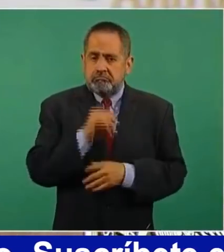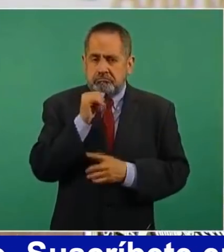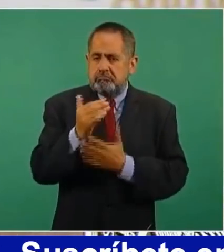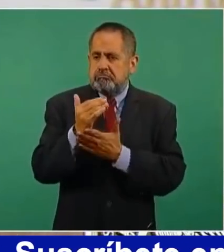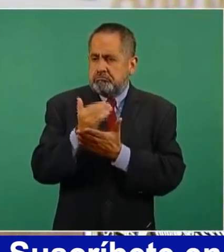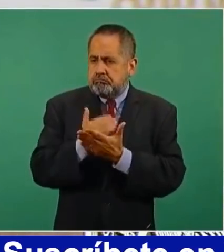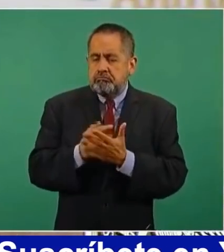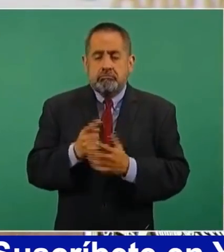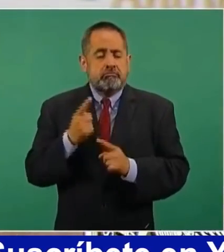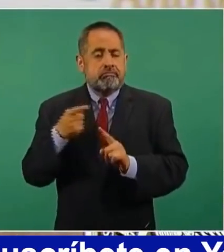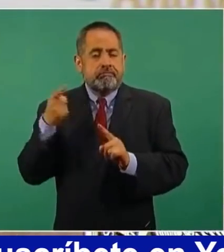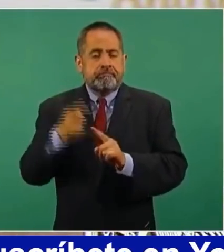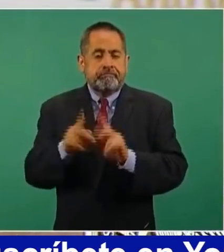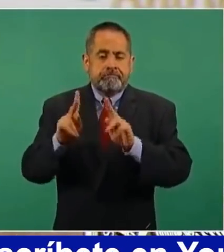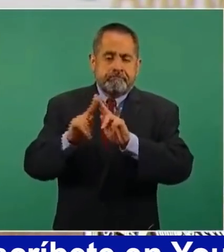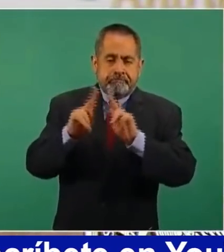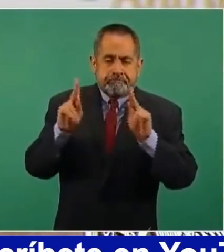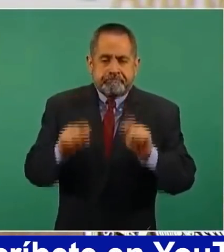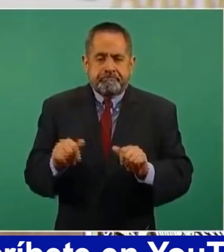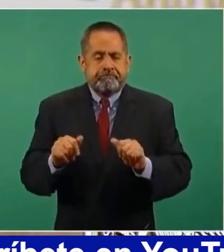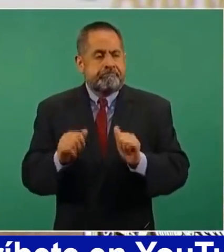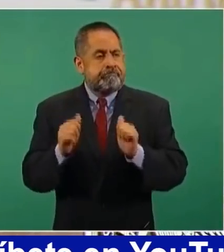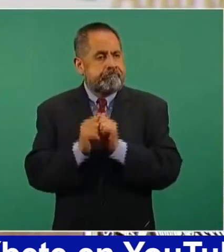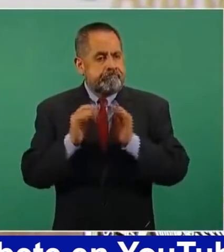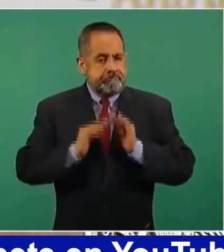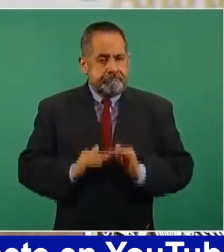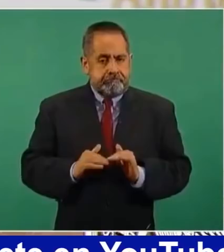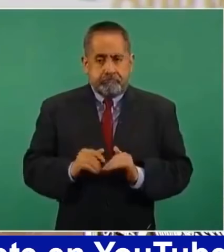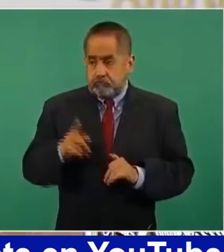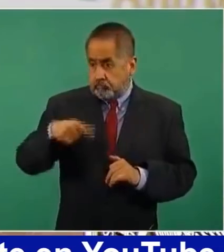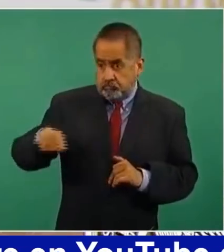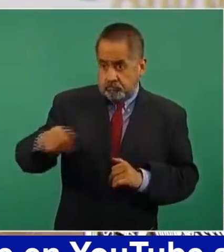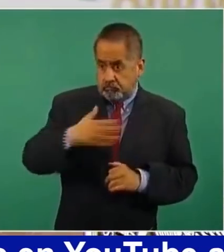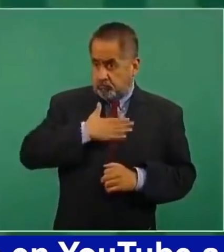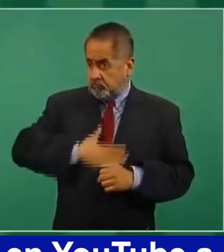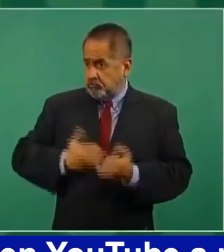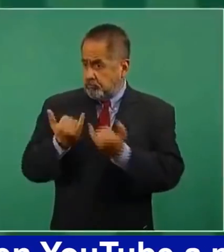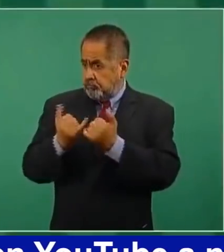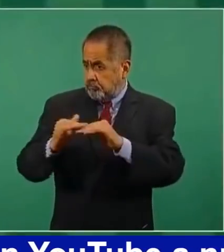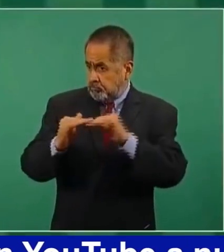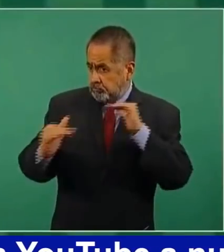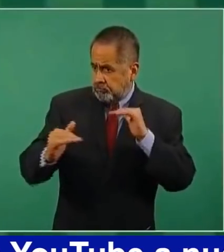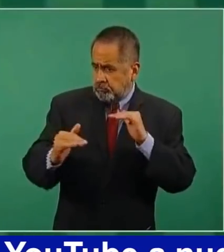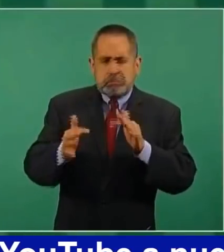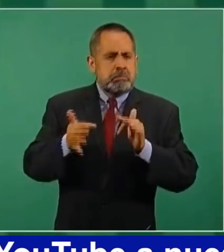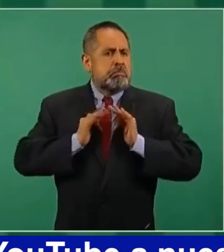La paz, la tranquilidad son frutos de la justicia, y eso nos conviene a todos.